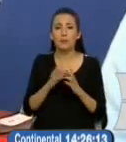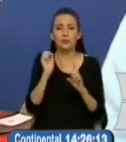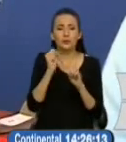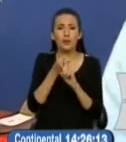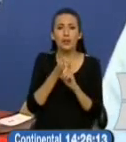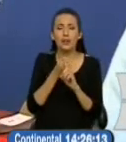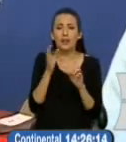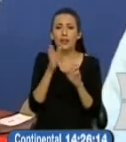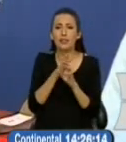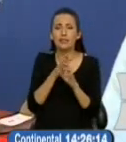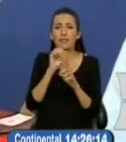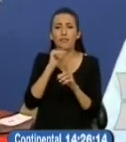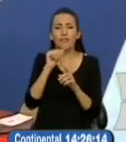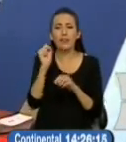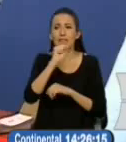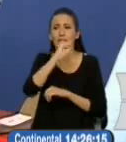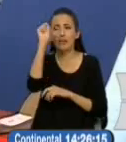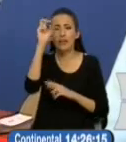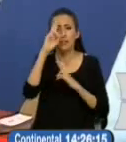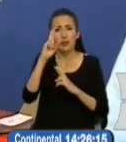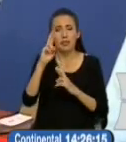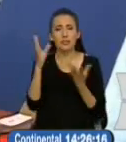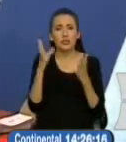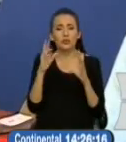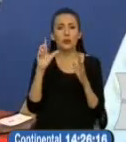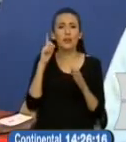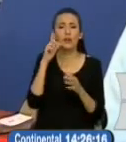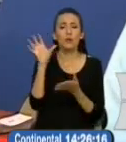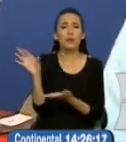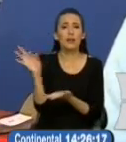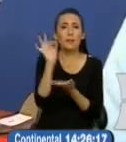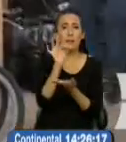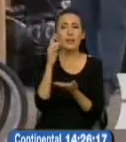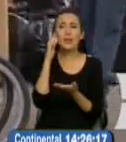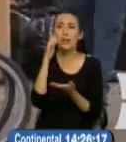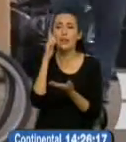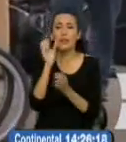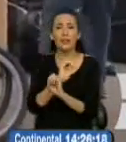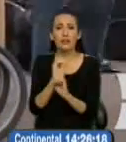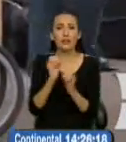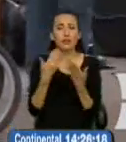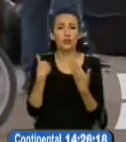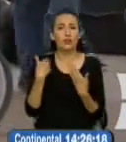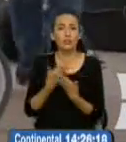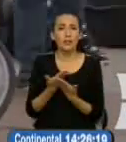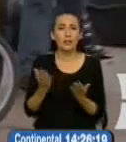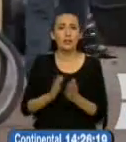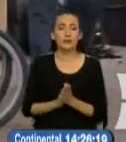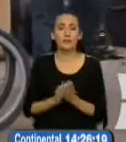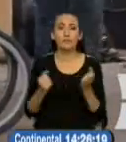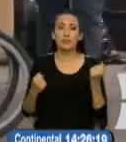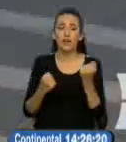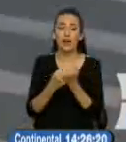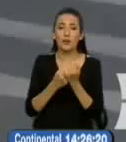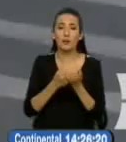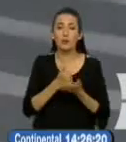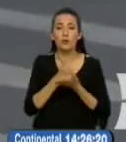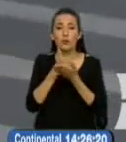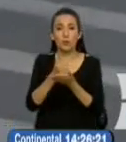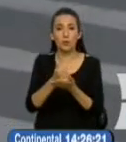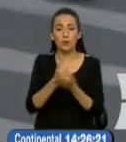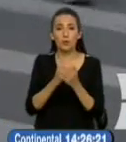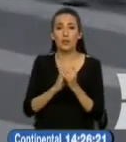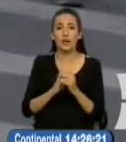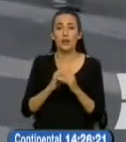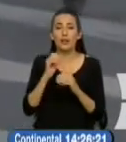violaciones y no hay una voz que grite por ellos y no hay una voz que los ayude. Con la finalidad de ayudar a los ecuatorianos en situación irregular